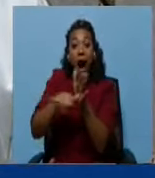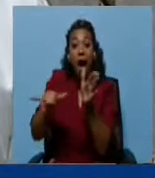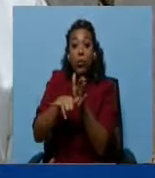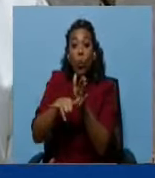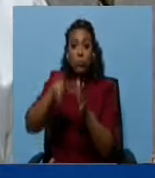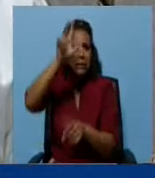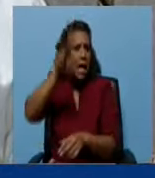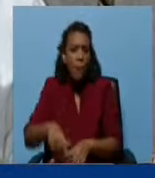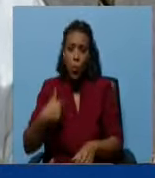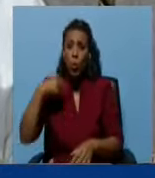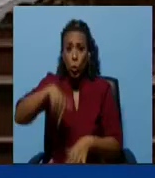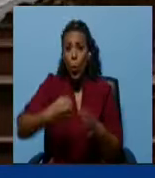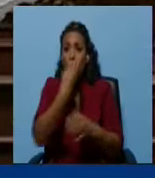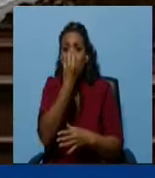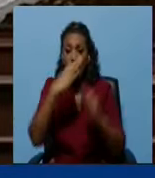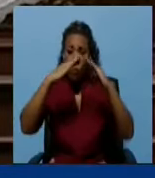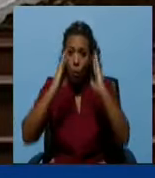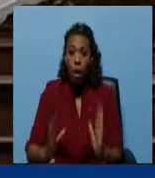regularmente cuando estoy aquí.